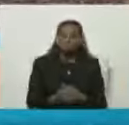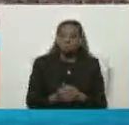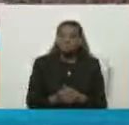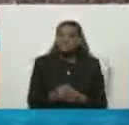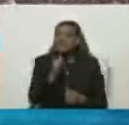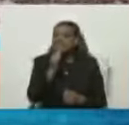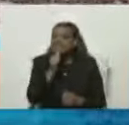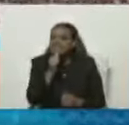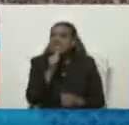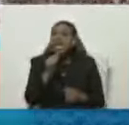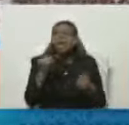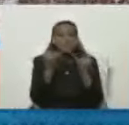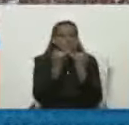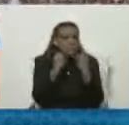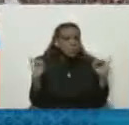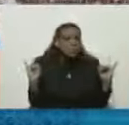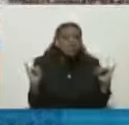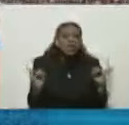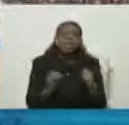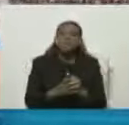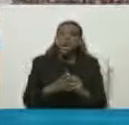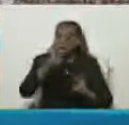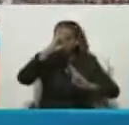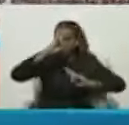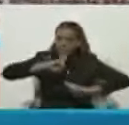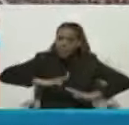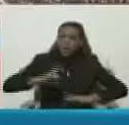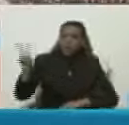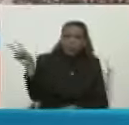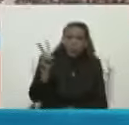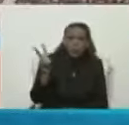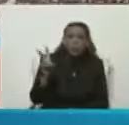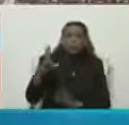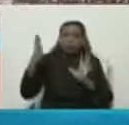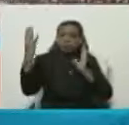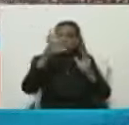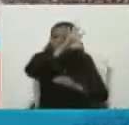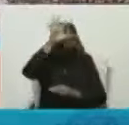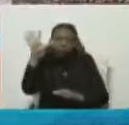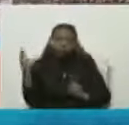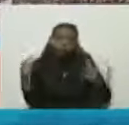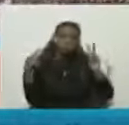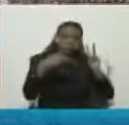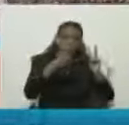¿Quién garantiza la independencia y el respeto de Venezuela en el mundo?